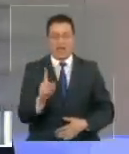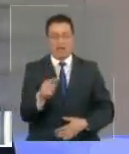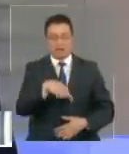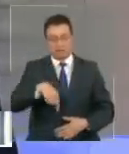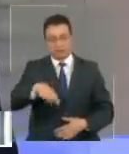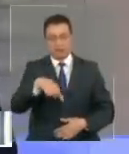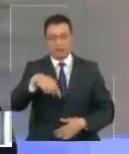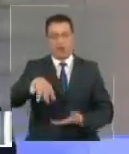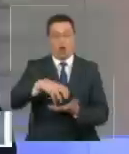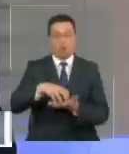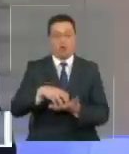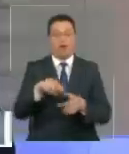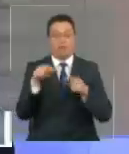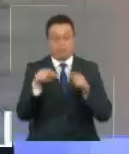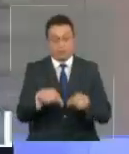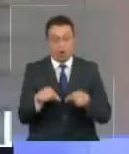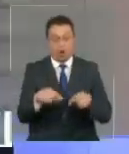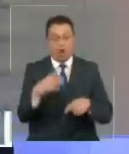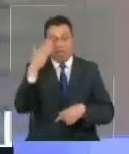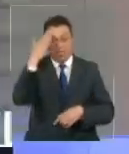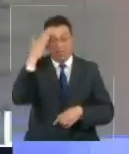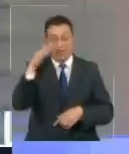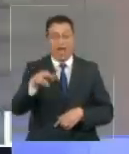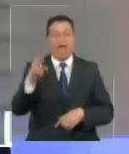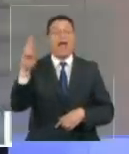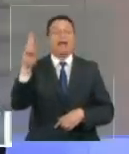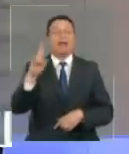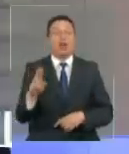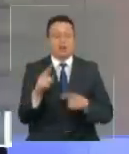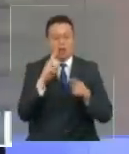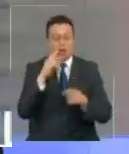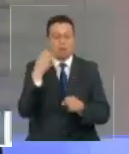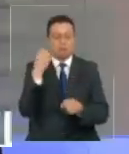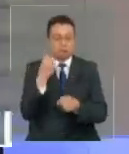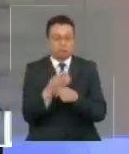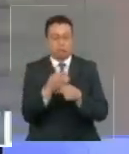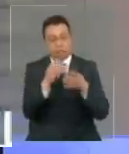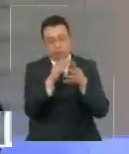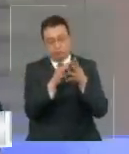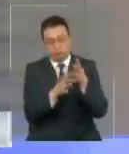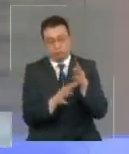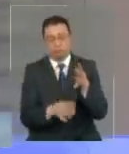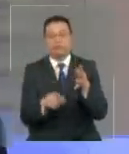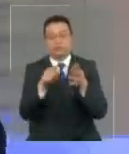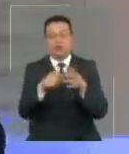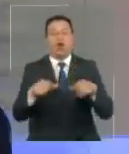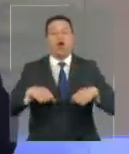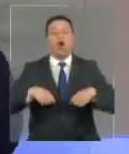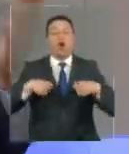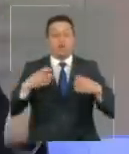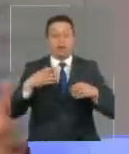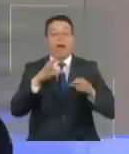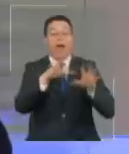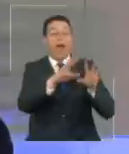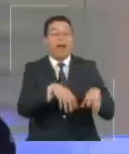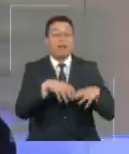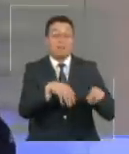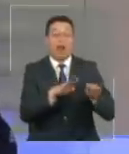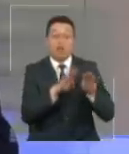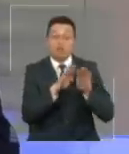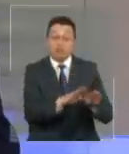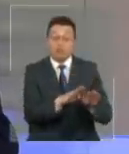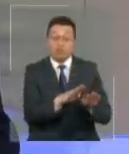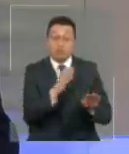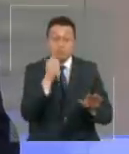esto es lo relevante, hoy día han surgido en Recoleta una cantidad innumerable de organizaciones de jóvenes animalistas y de gente adulta